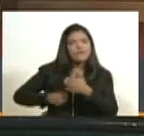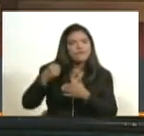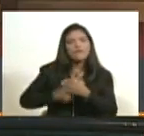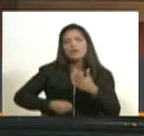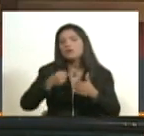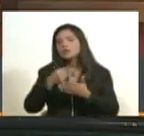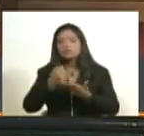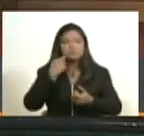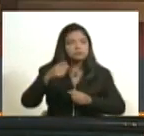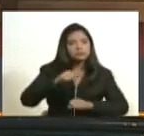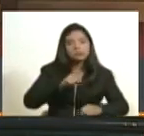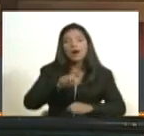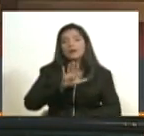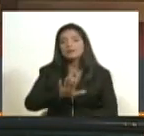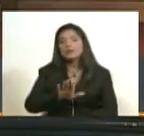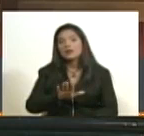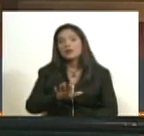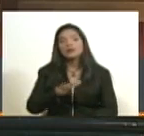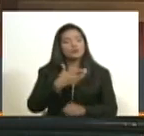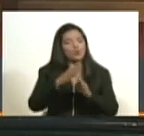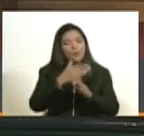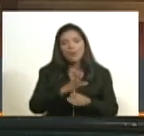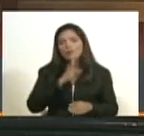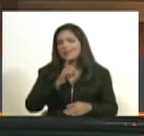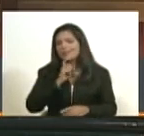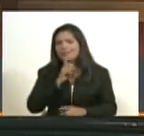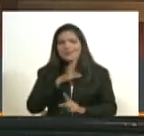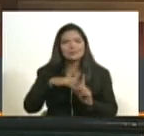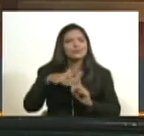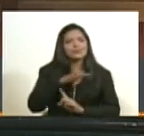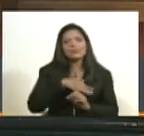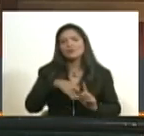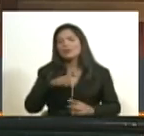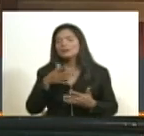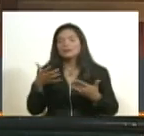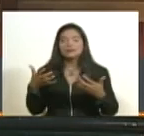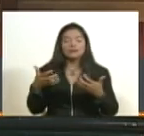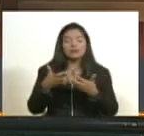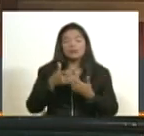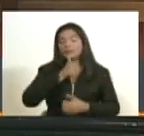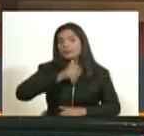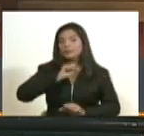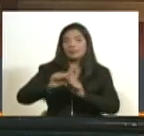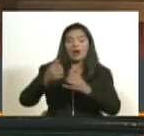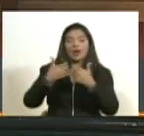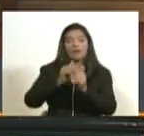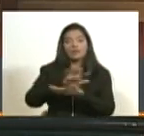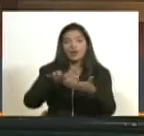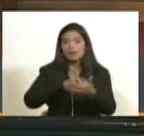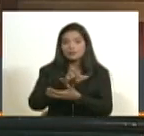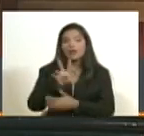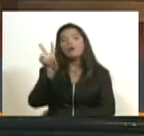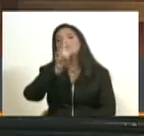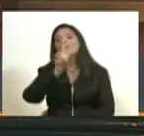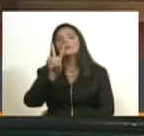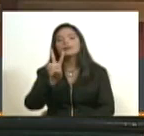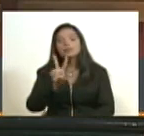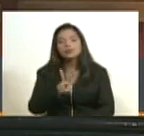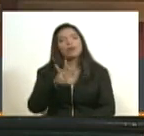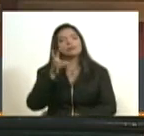trabajar para que así sea. En medio de las dificultades, en medio de enfrentar la violencia, Venezuela